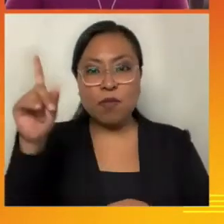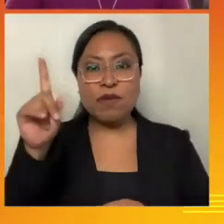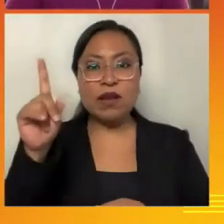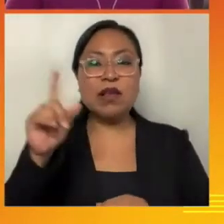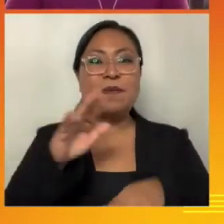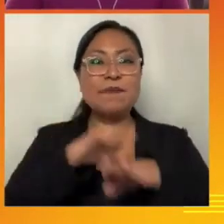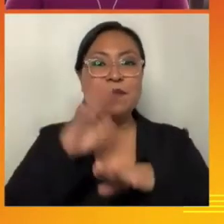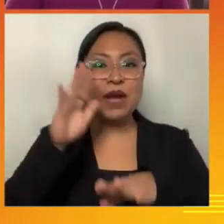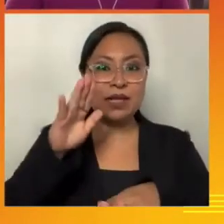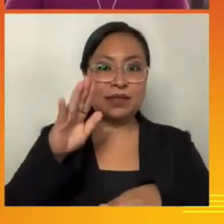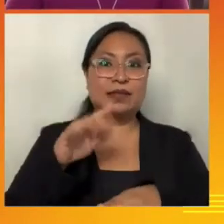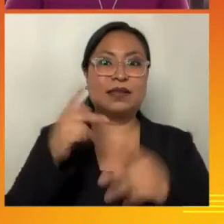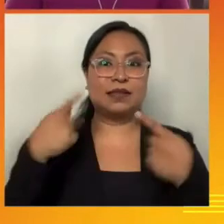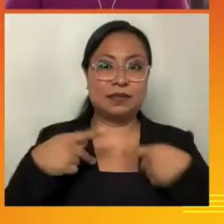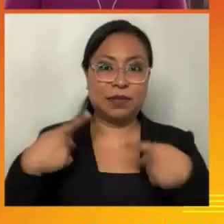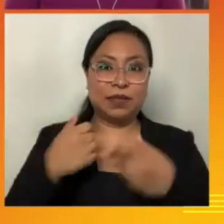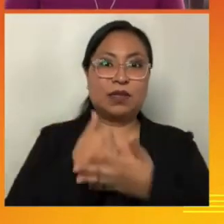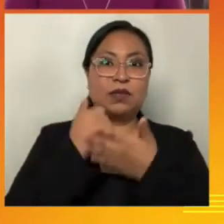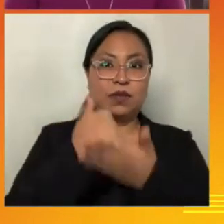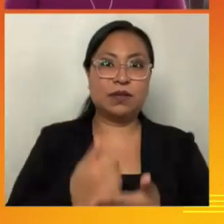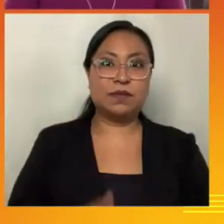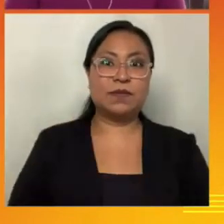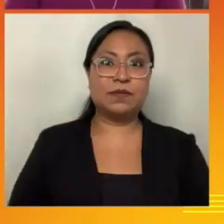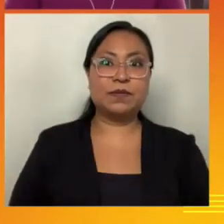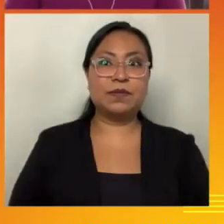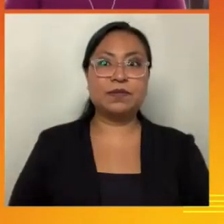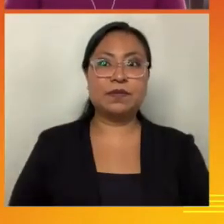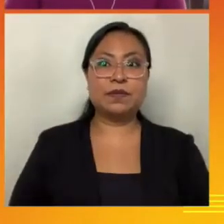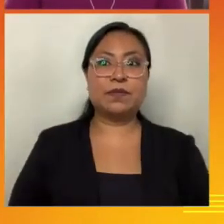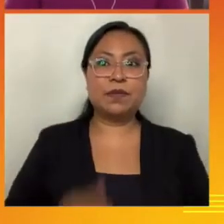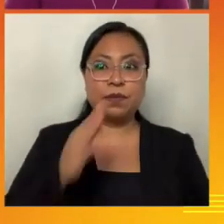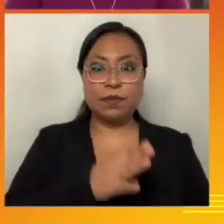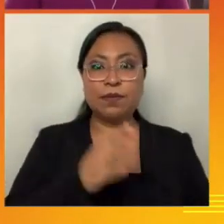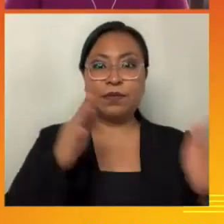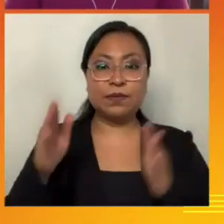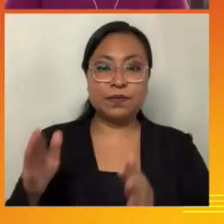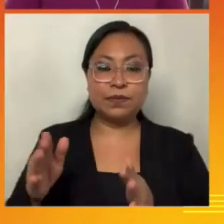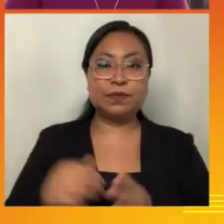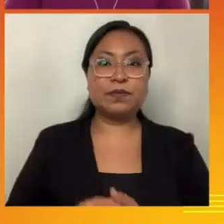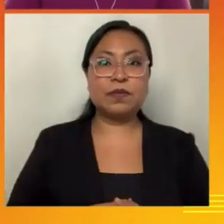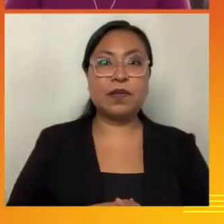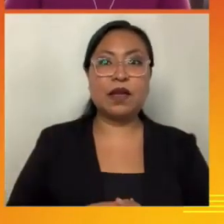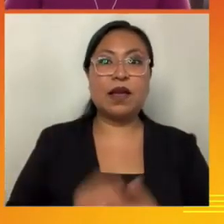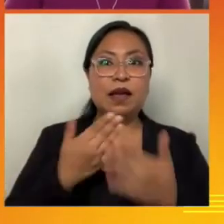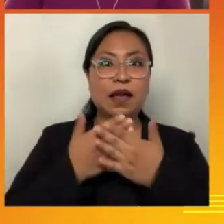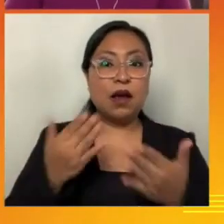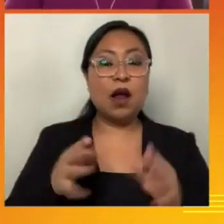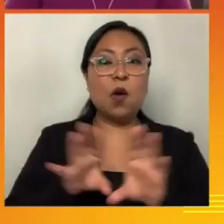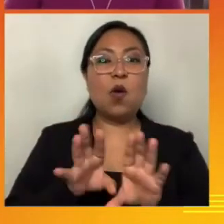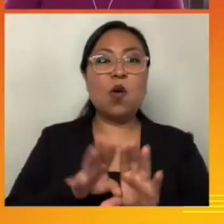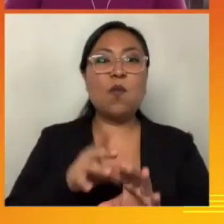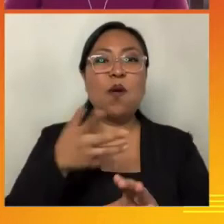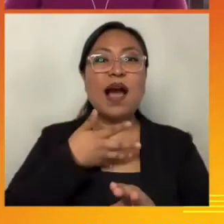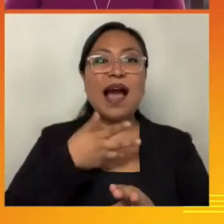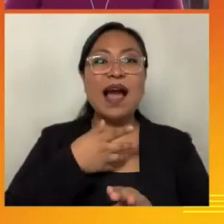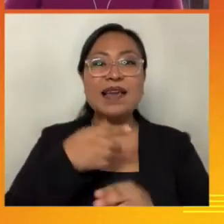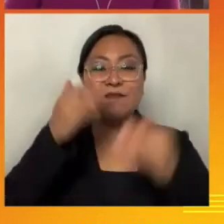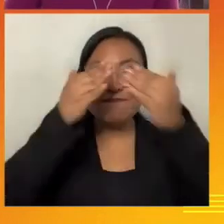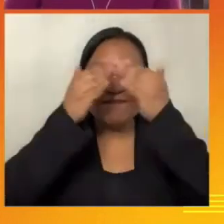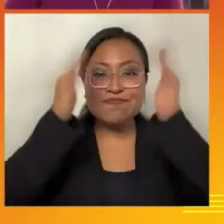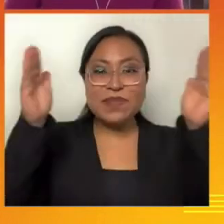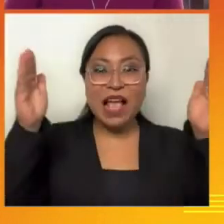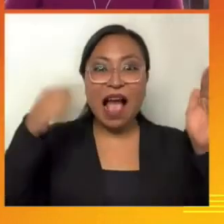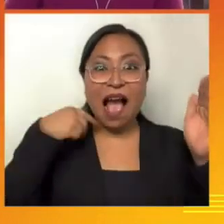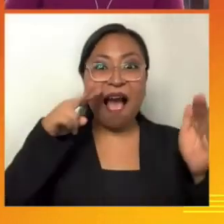sector. Y por otro lado, tenemos como que la parte de la visibilización del sector, que esto ya no es